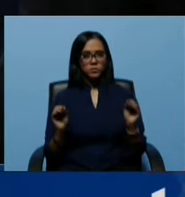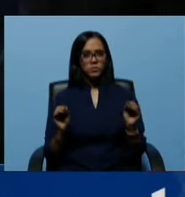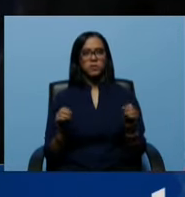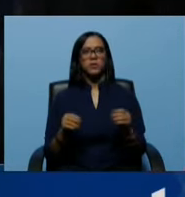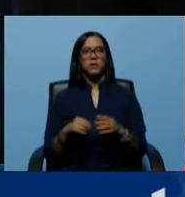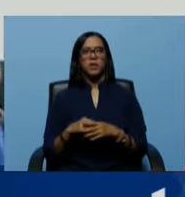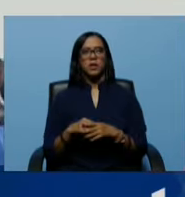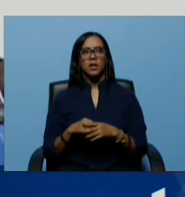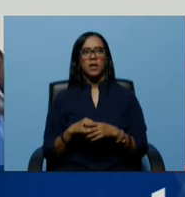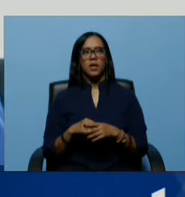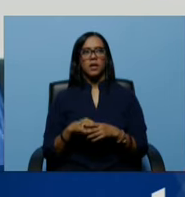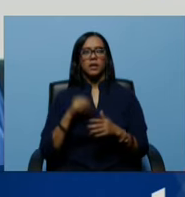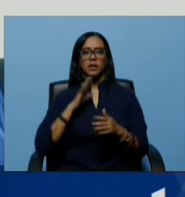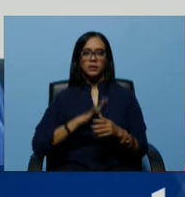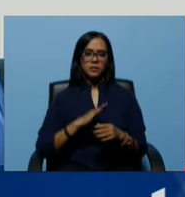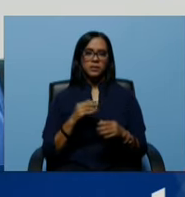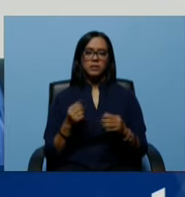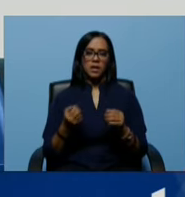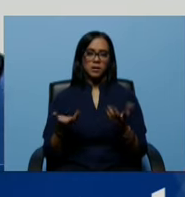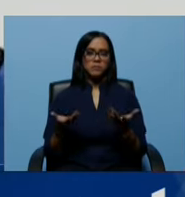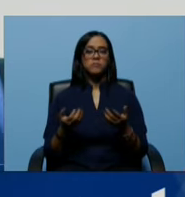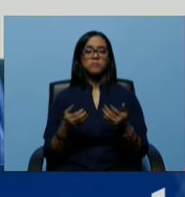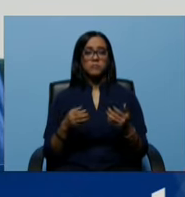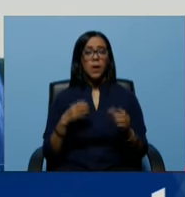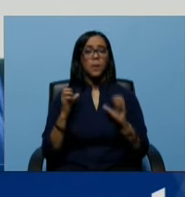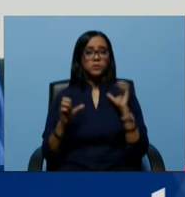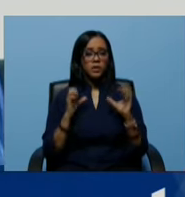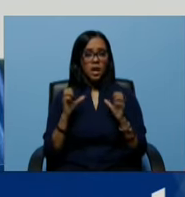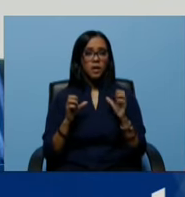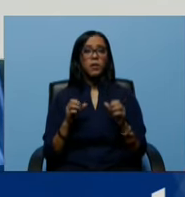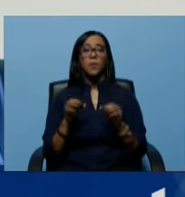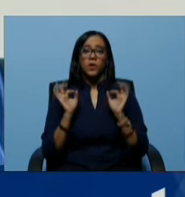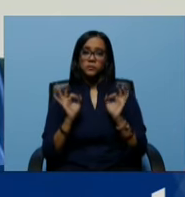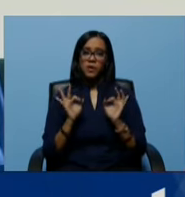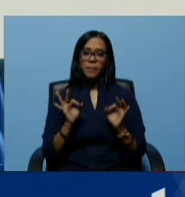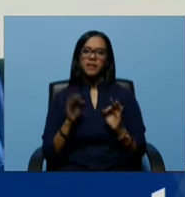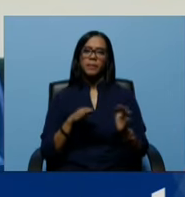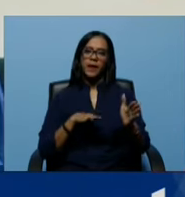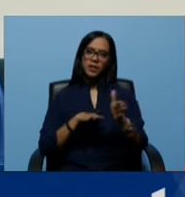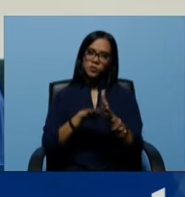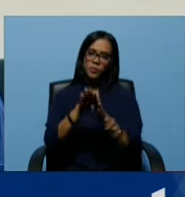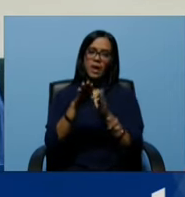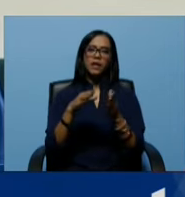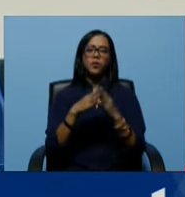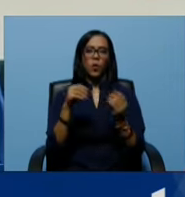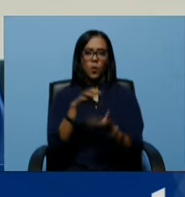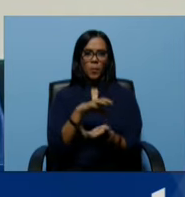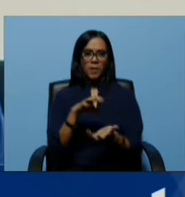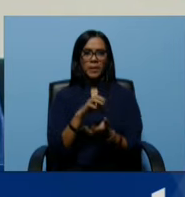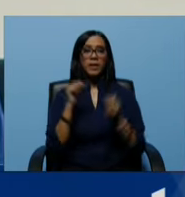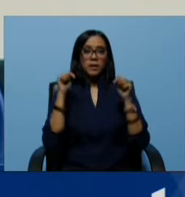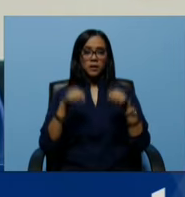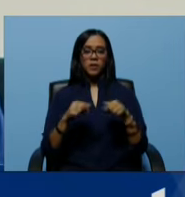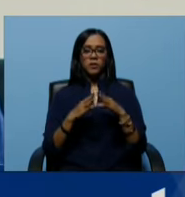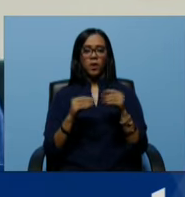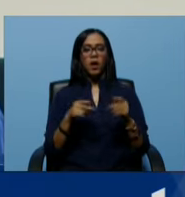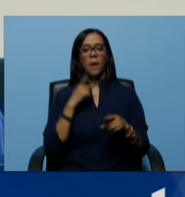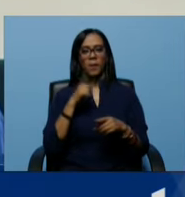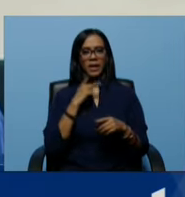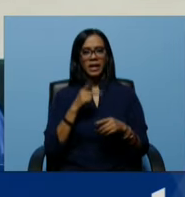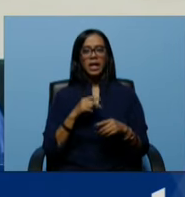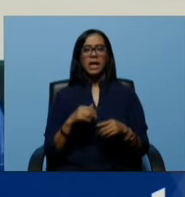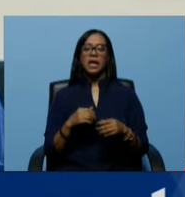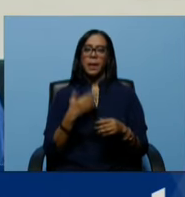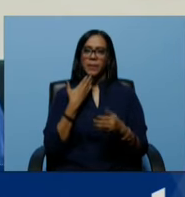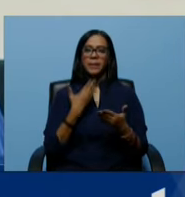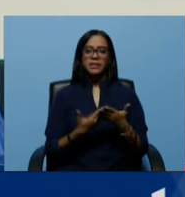minutos, están ansiosos, porque justamente es para superar todos los escollos. Y todas estas políticas que permitieron contenerlas,